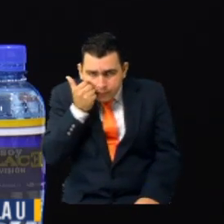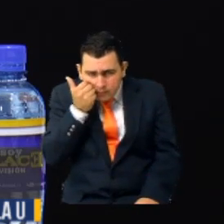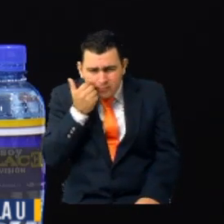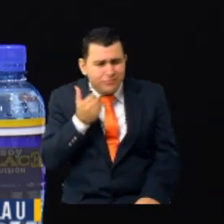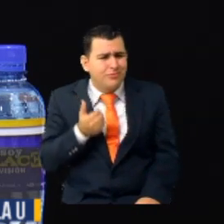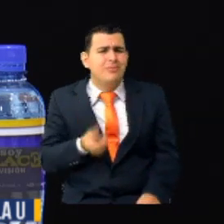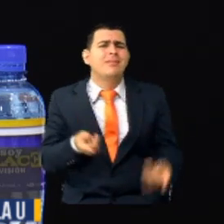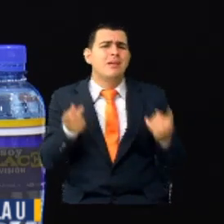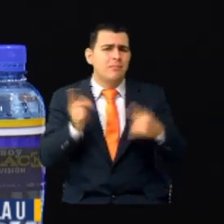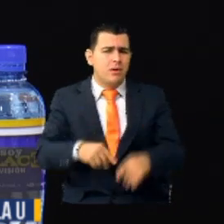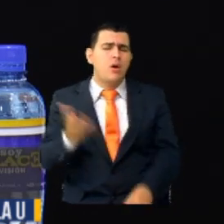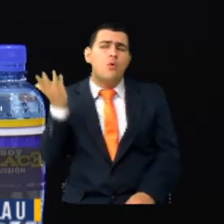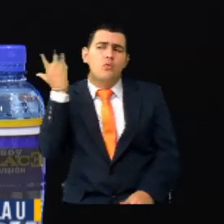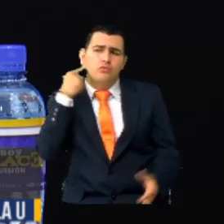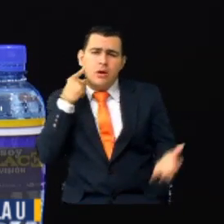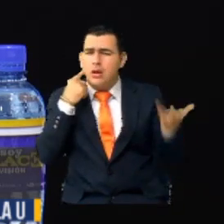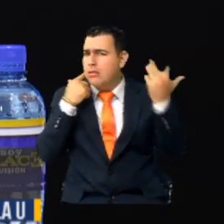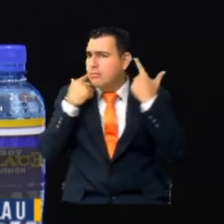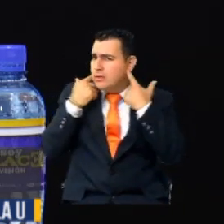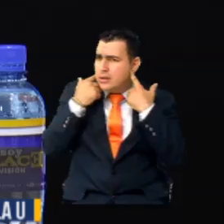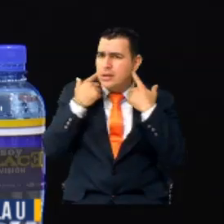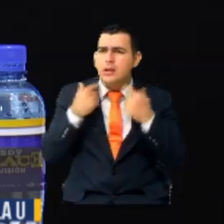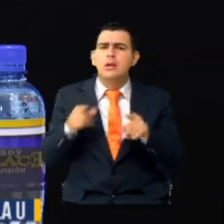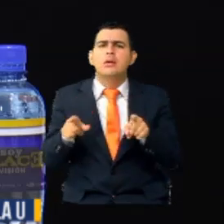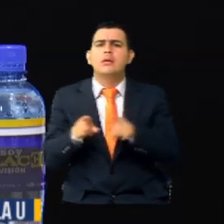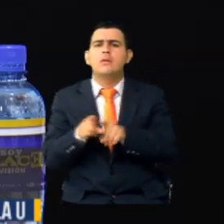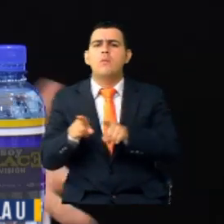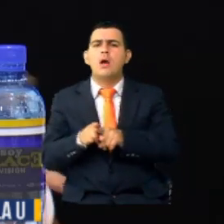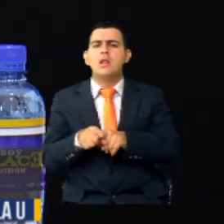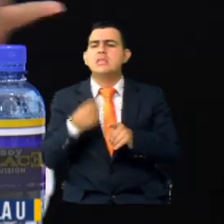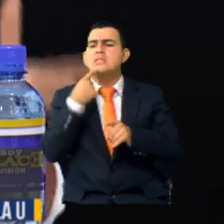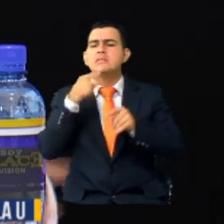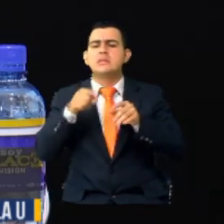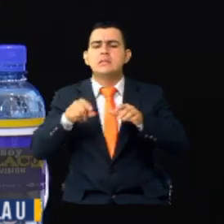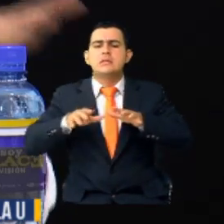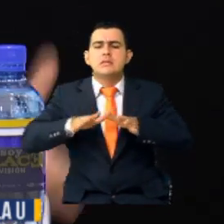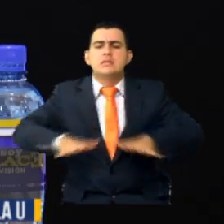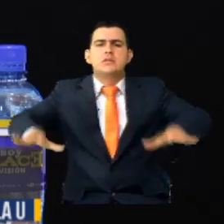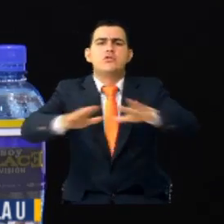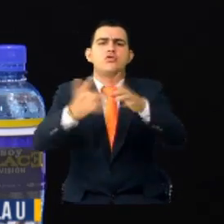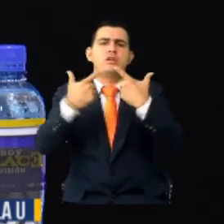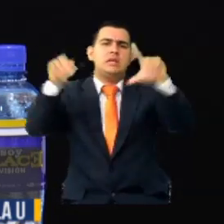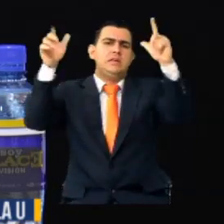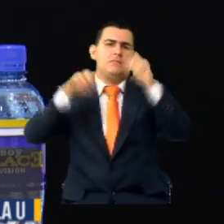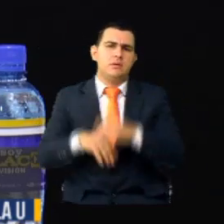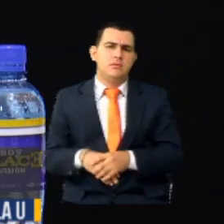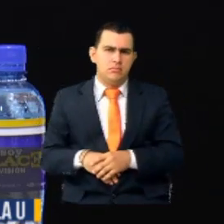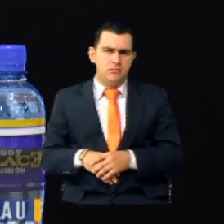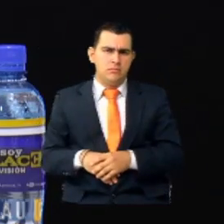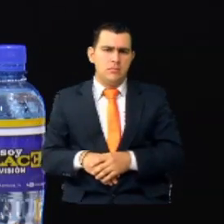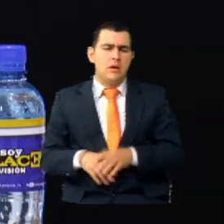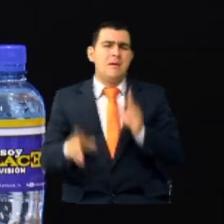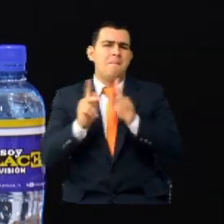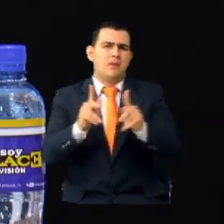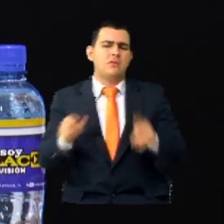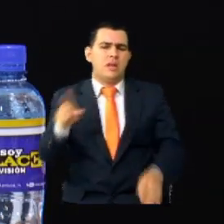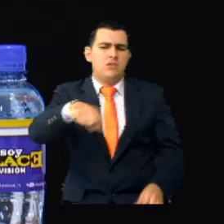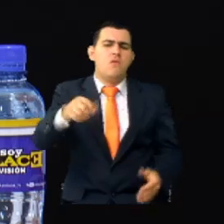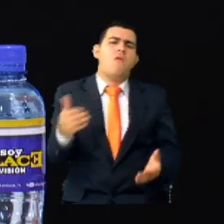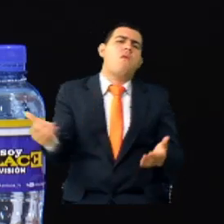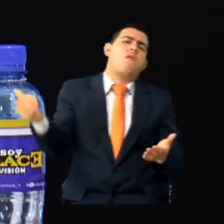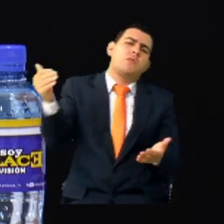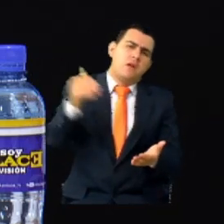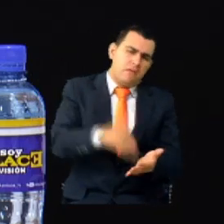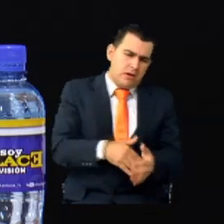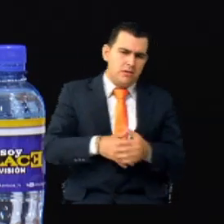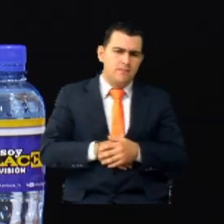pues está el territorio libre, quizá hayan rescodos que quieran tratar de volver a la insurgencia, pero en realidad lo que hoy